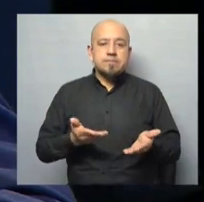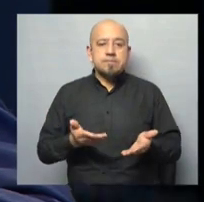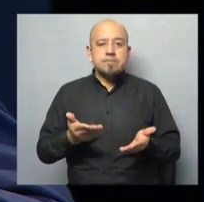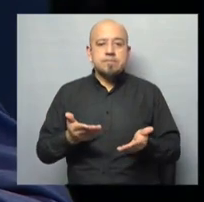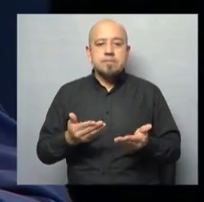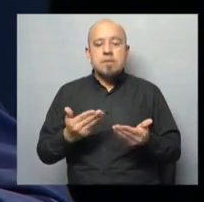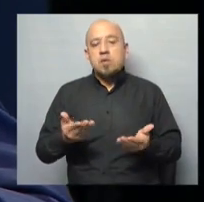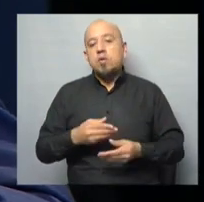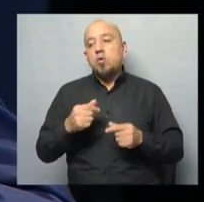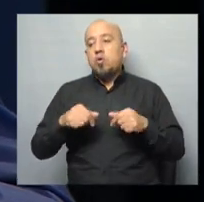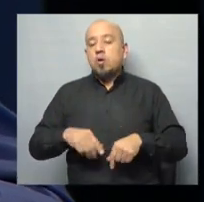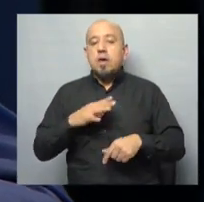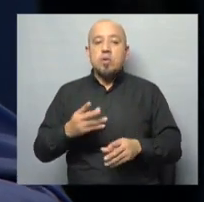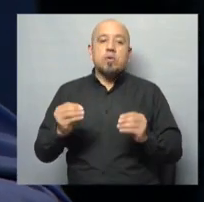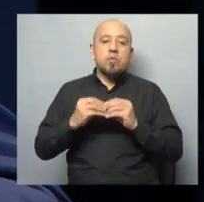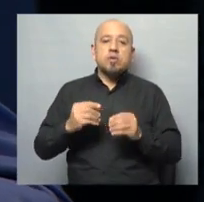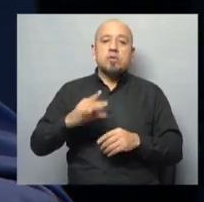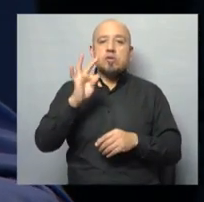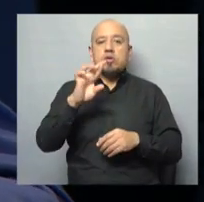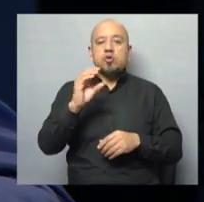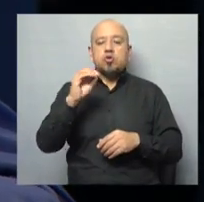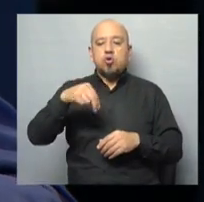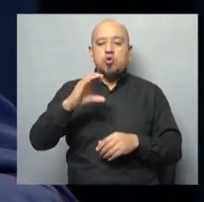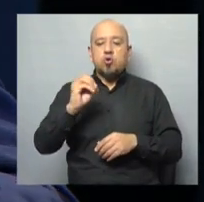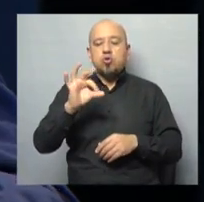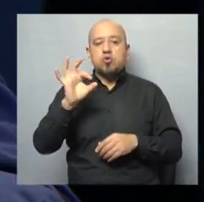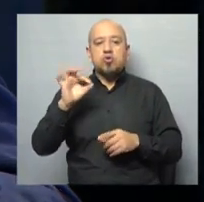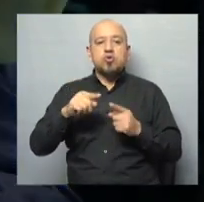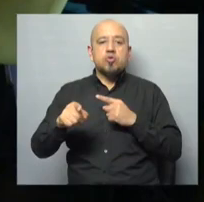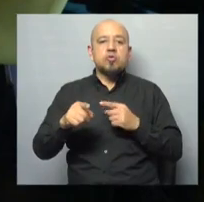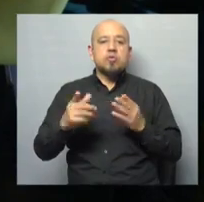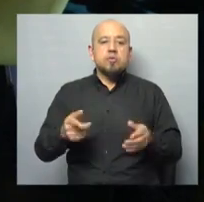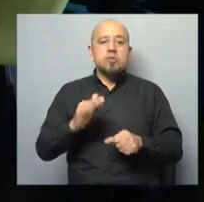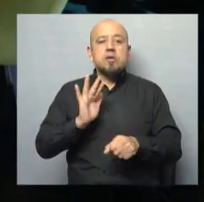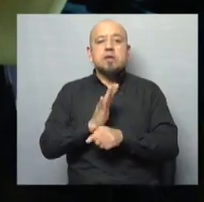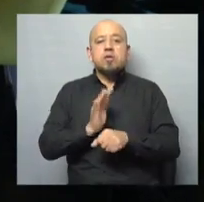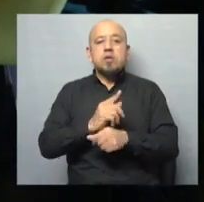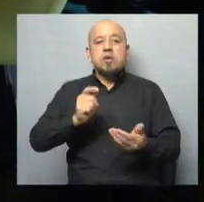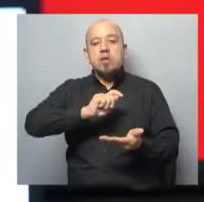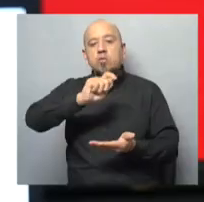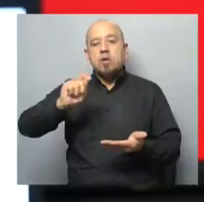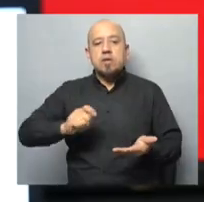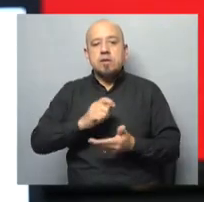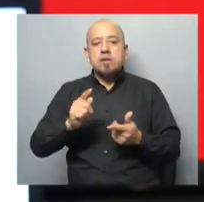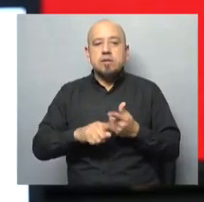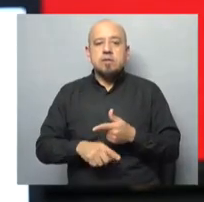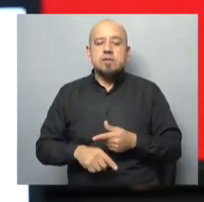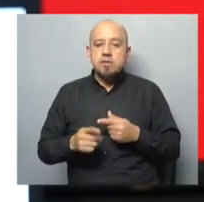grata compañía de césar troncoso que podemos decir actor y dibujante y